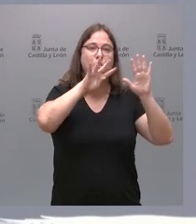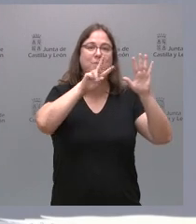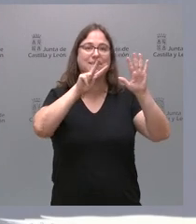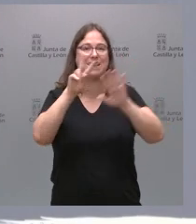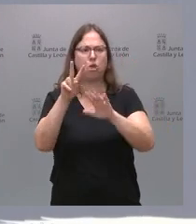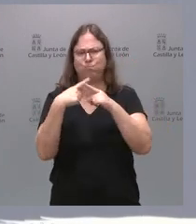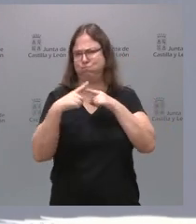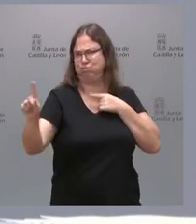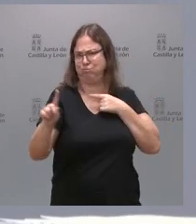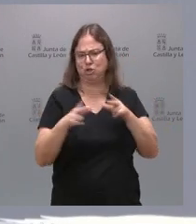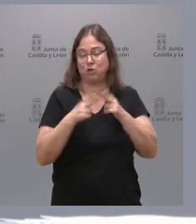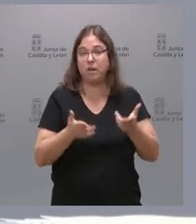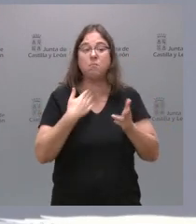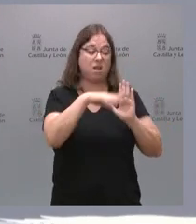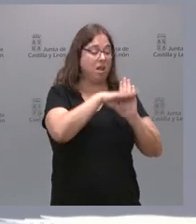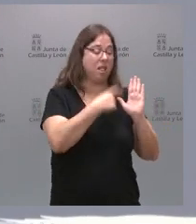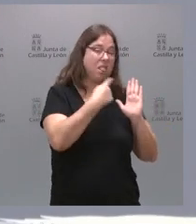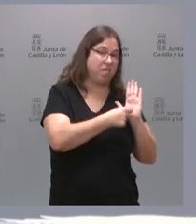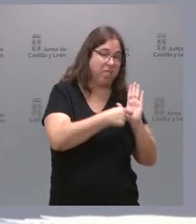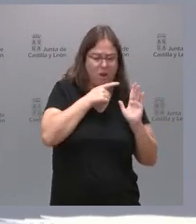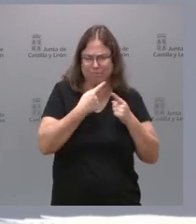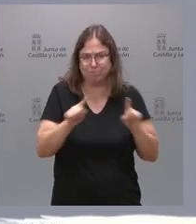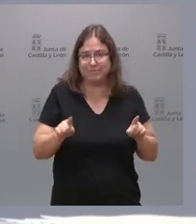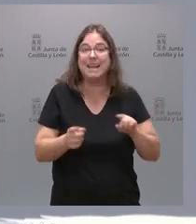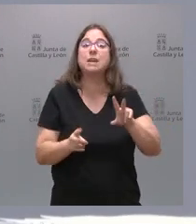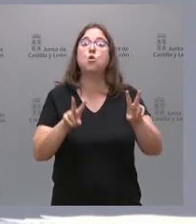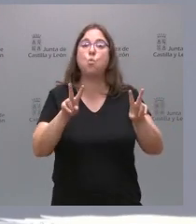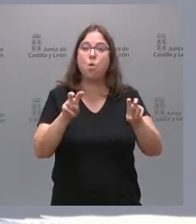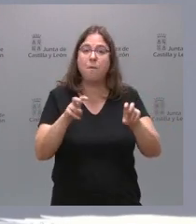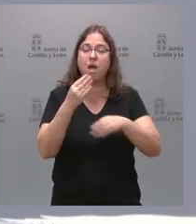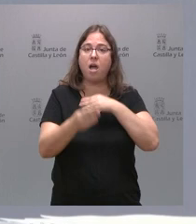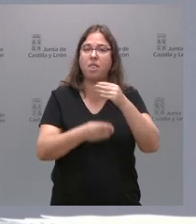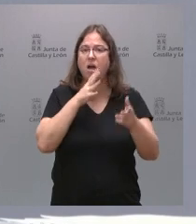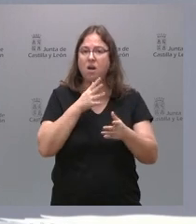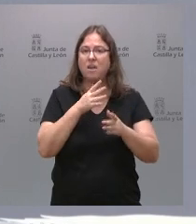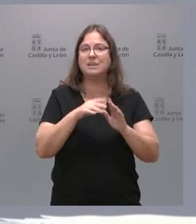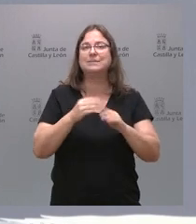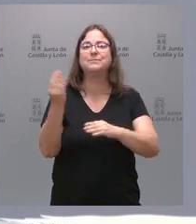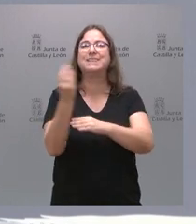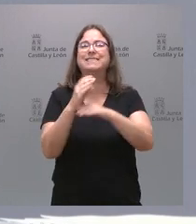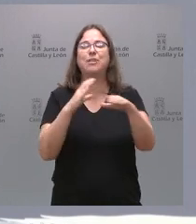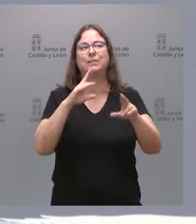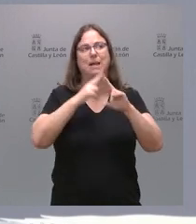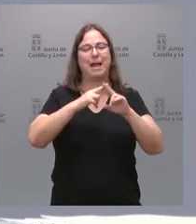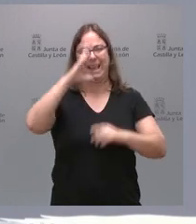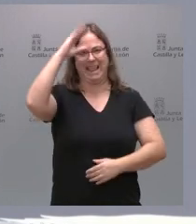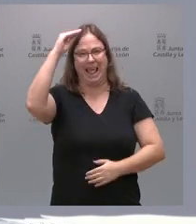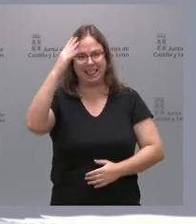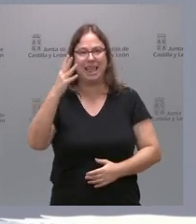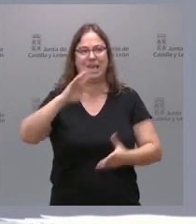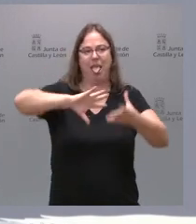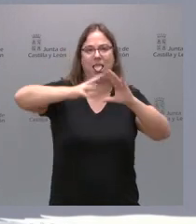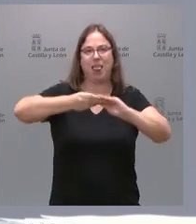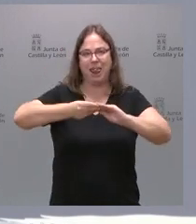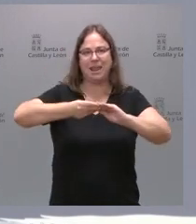pero si las que figuran en aquella concesión las nuevas que se están llevando a cabo pues son estaciones de autobuses inteligentes a